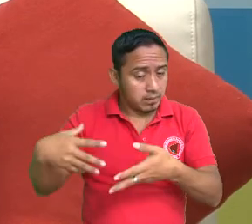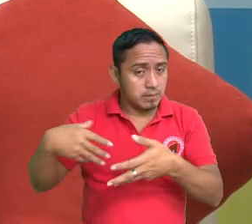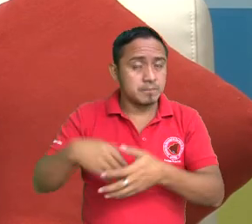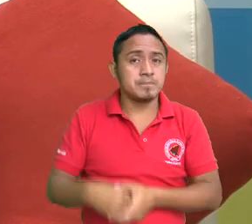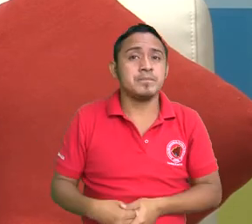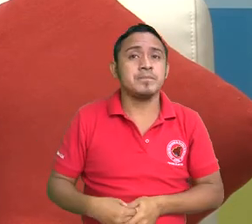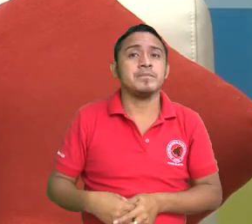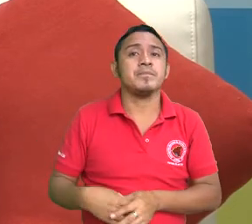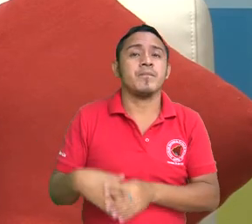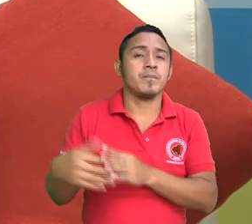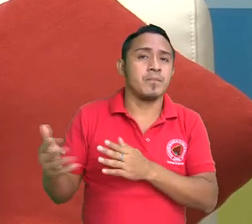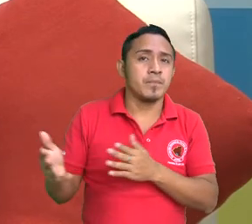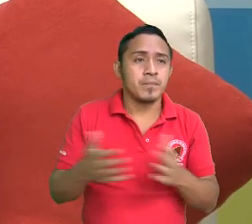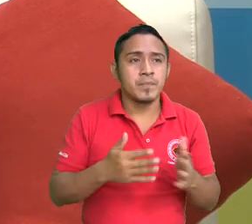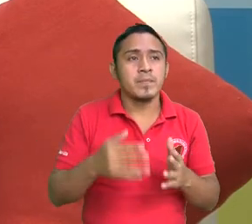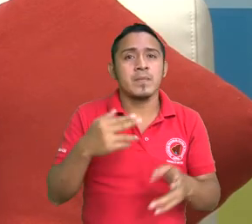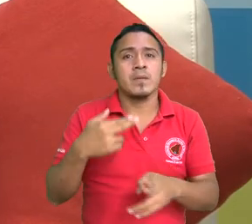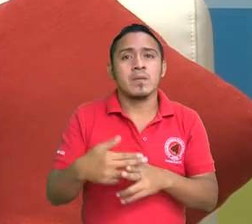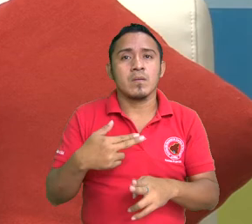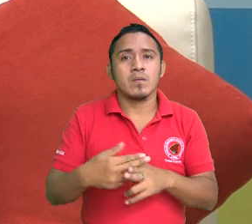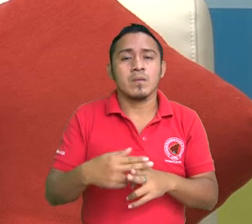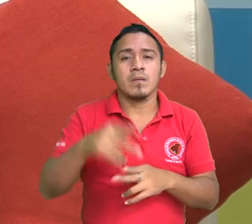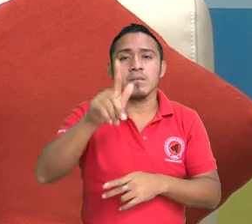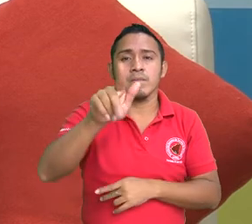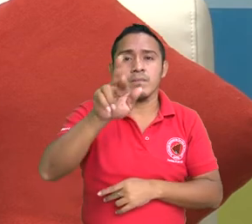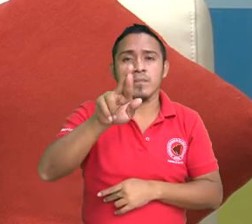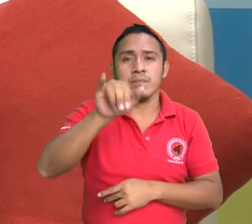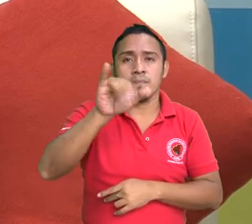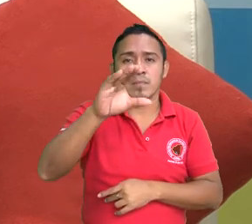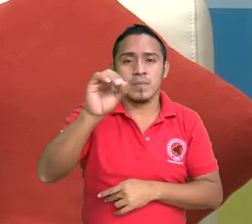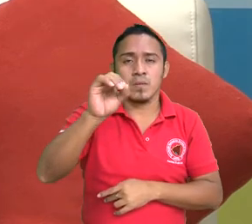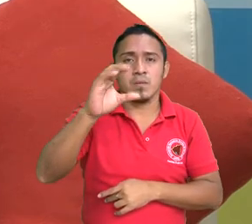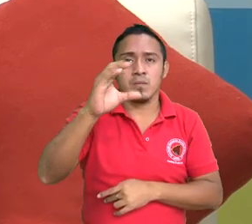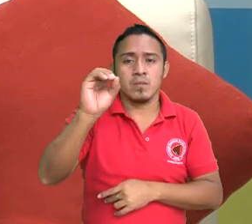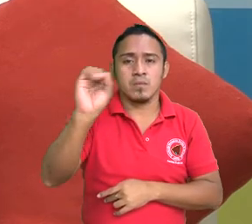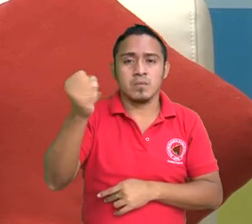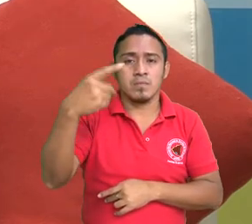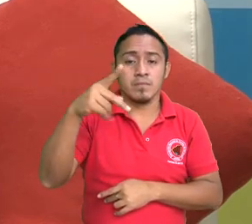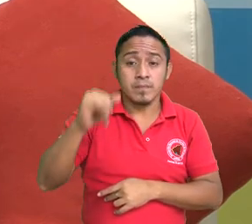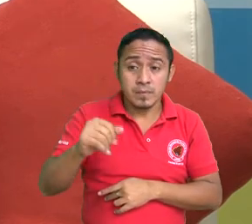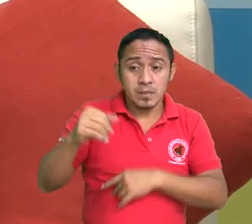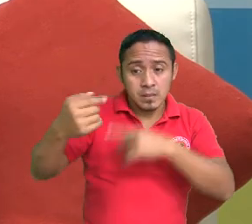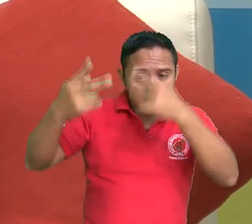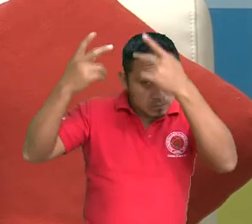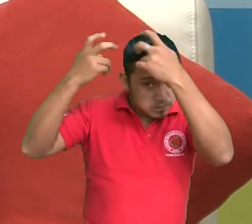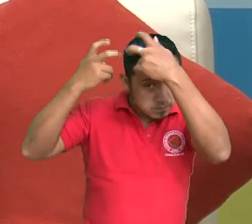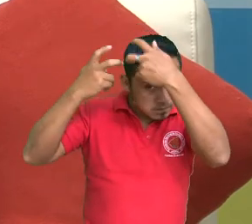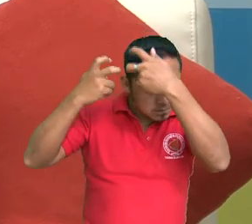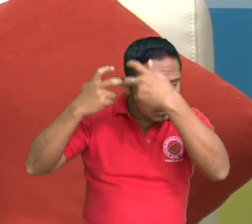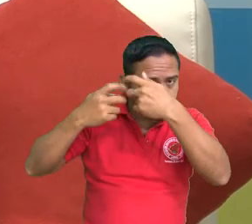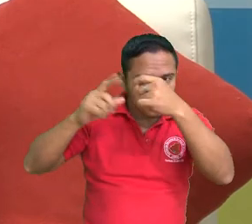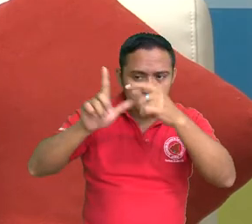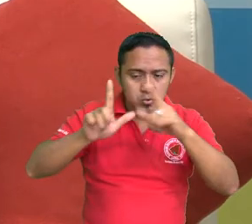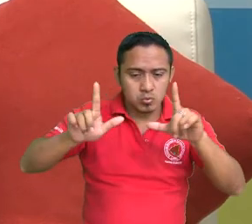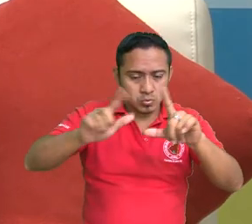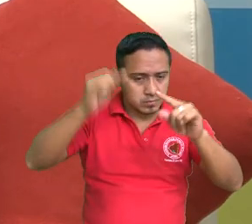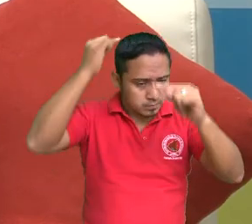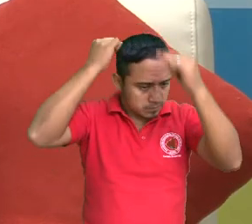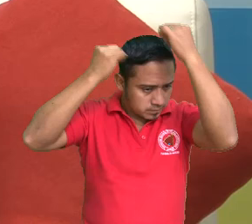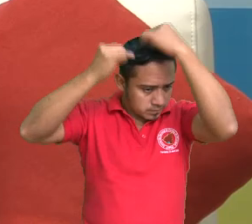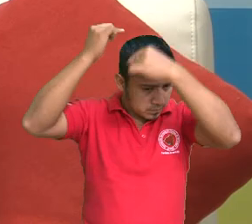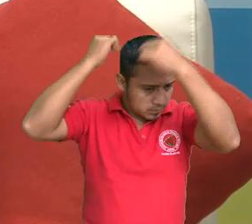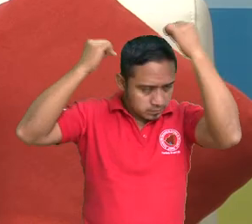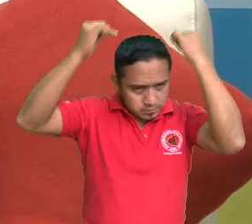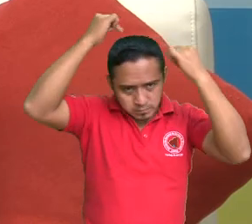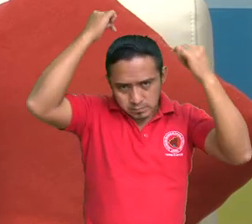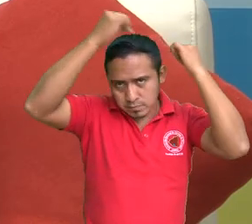y también podemos hacer algo que se llama tricoscopía, donde se utiliza un aparato especial y ya vemos las áreas de folículos que tienen